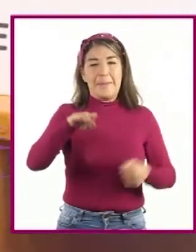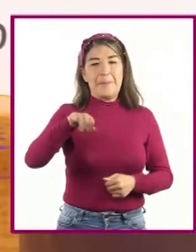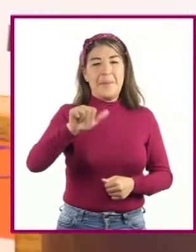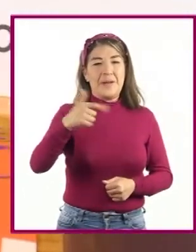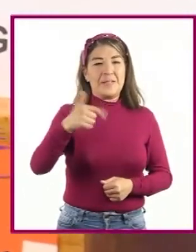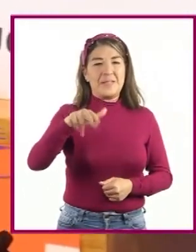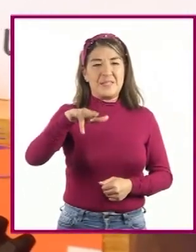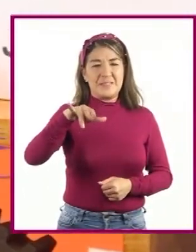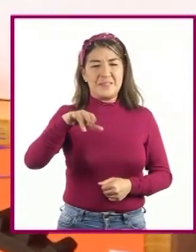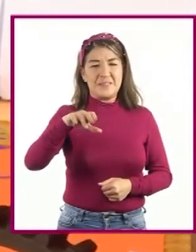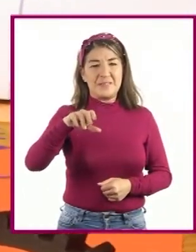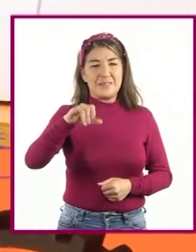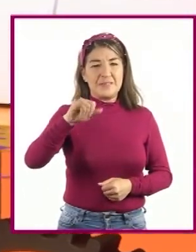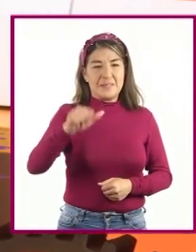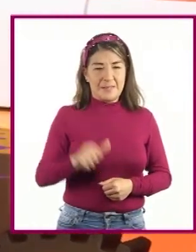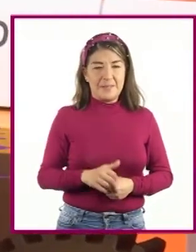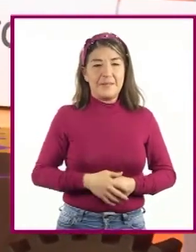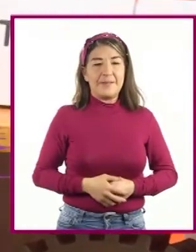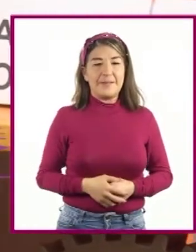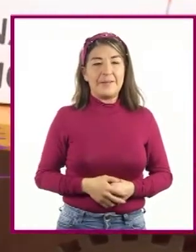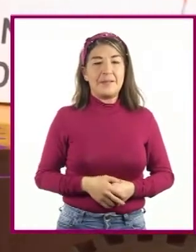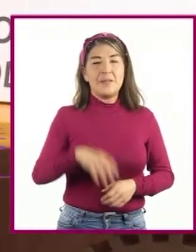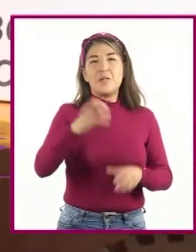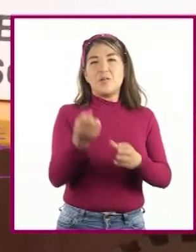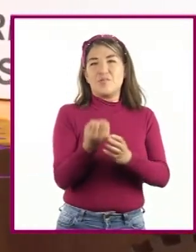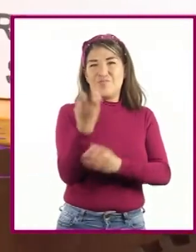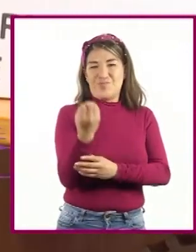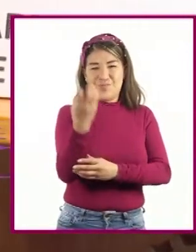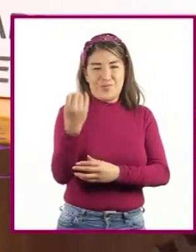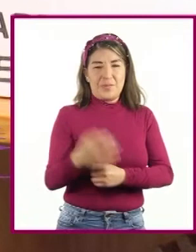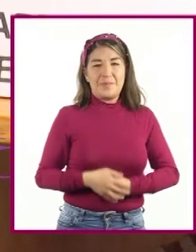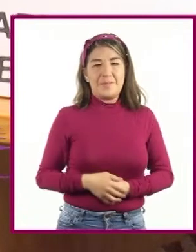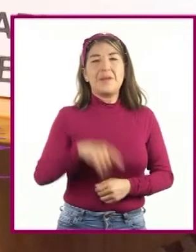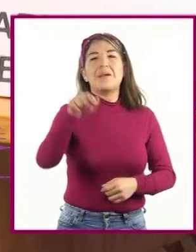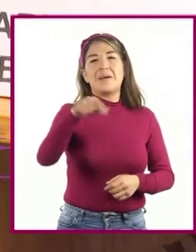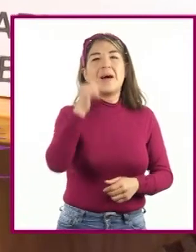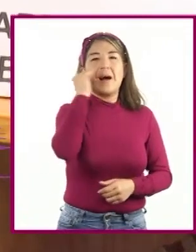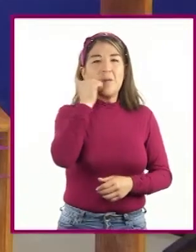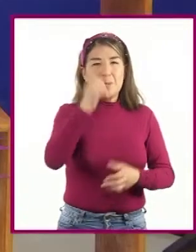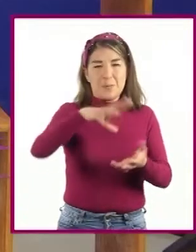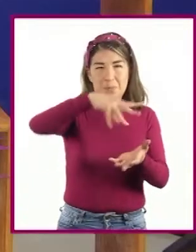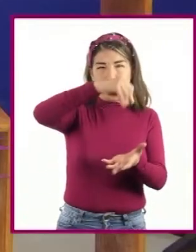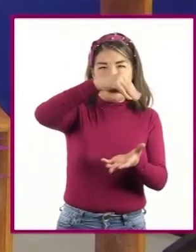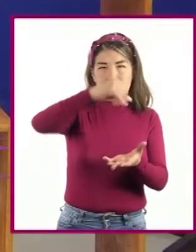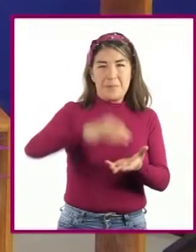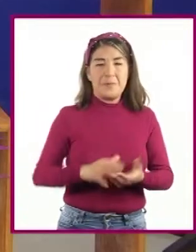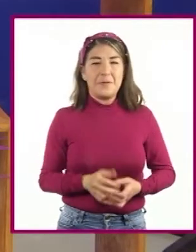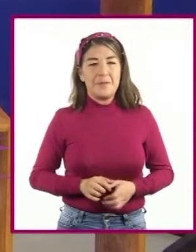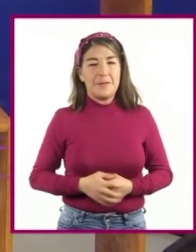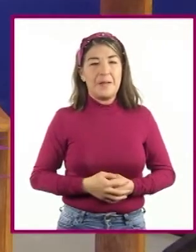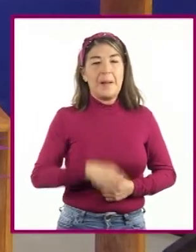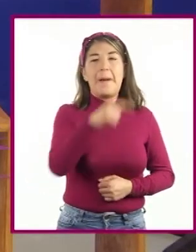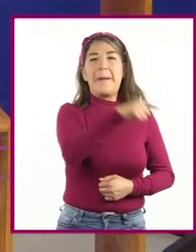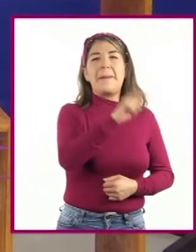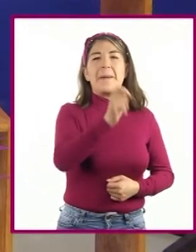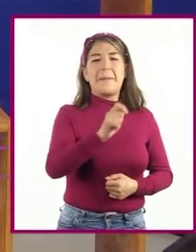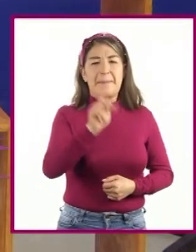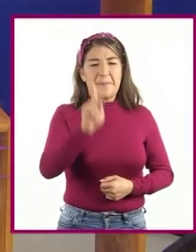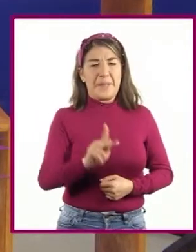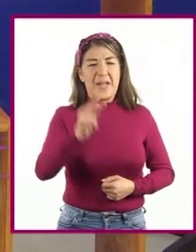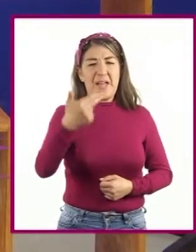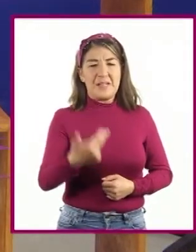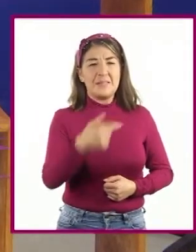bicarbonato de sodio y detergente en polvo. Además, la escala del pH